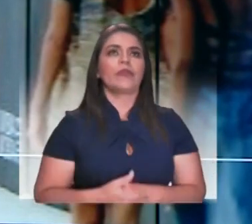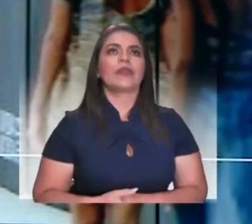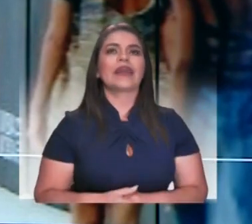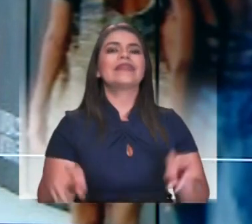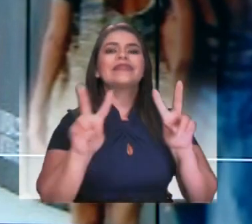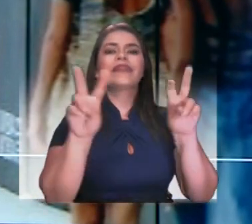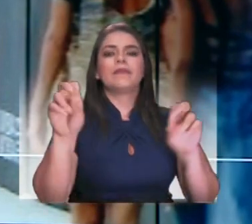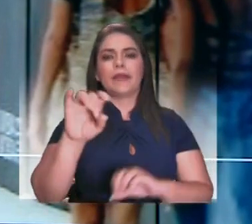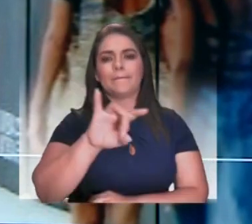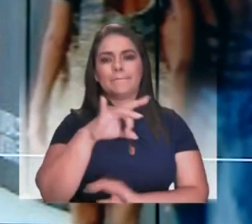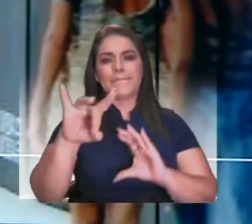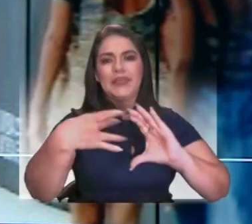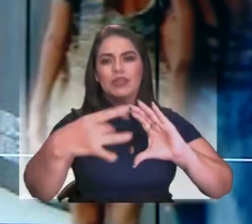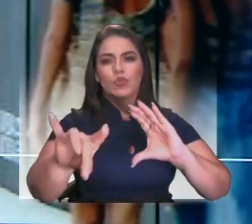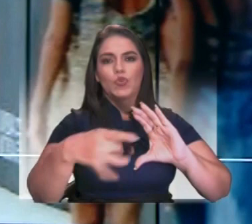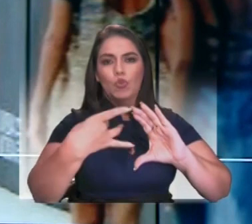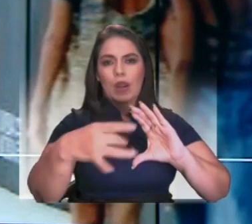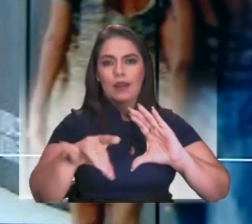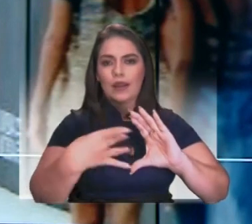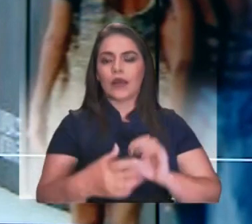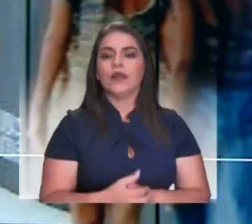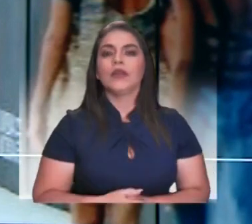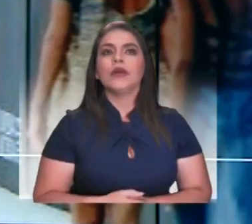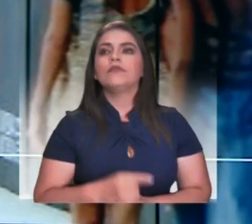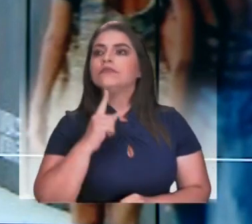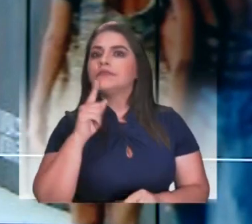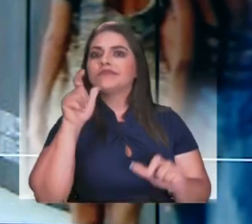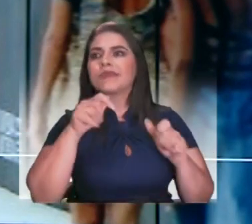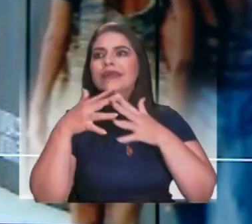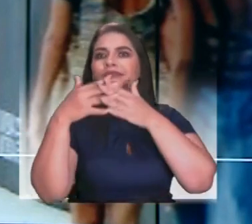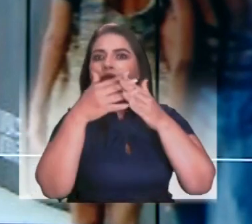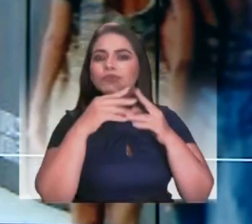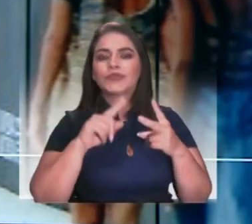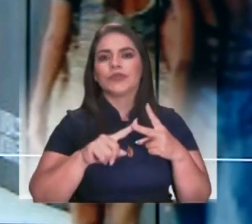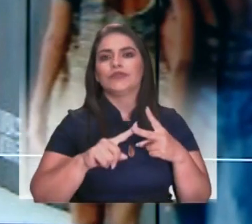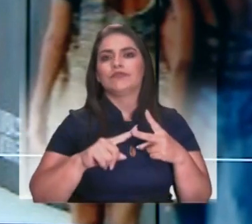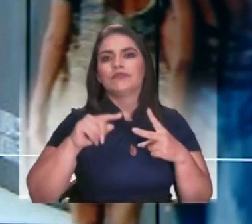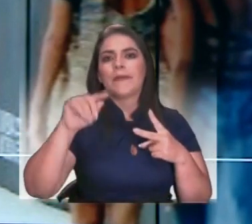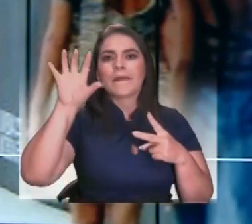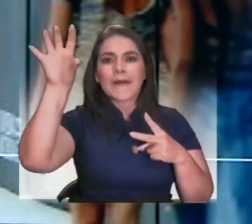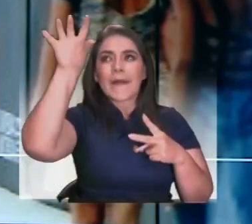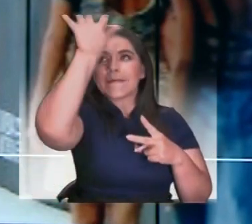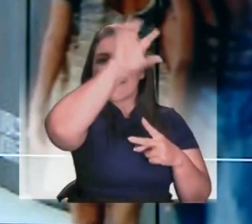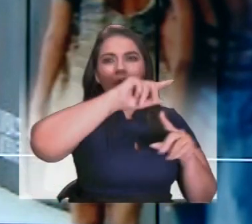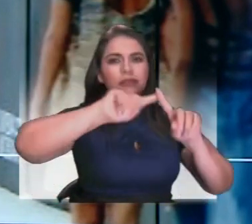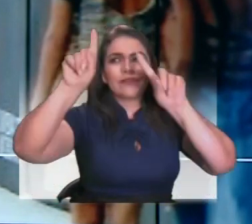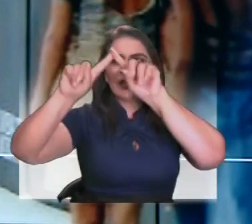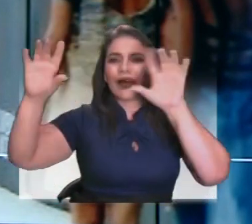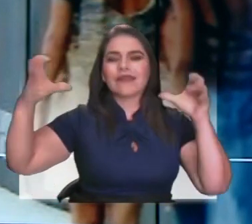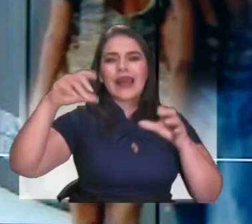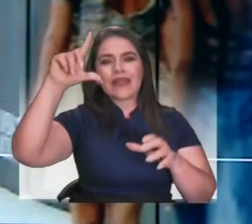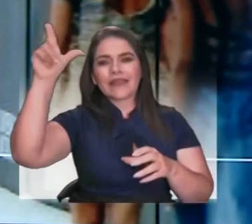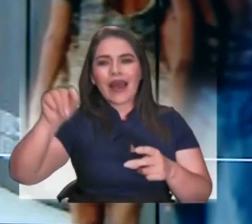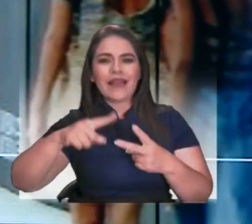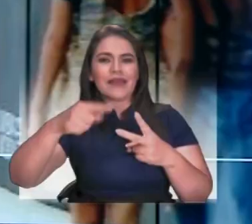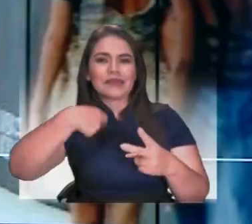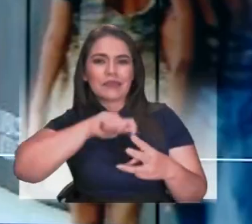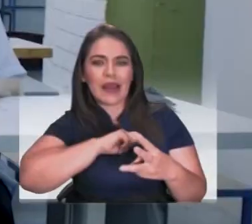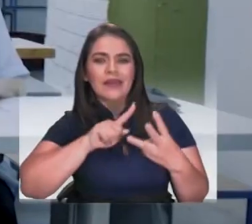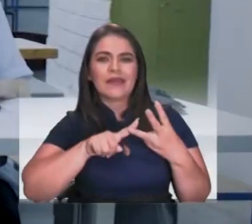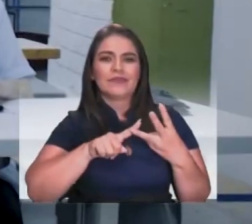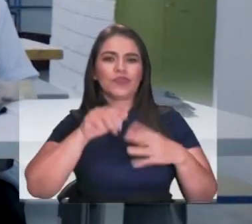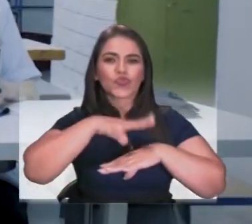100% digital y que contará con la participación de compradores de estados unidos noruega suecia españa e italia entre otros países